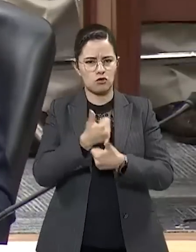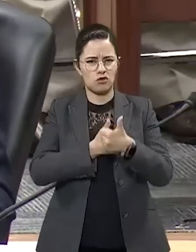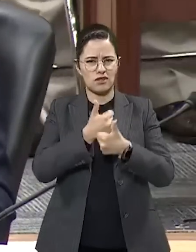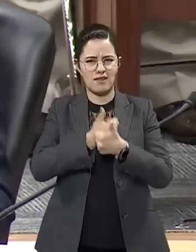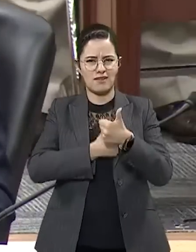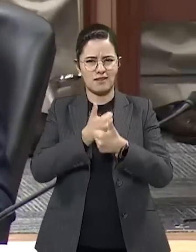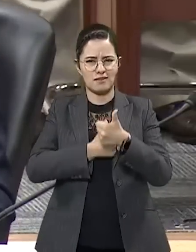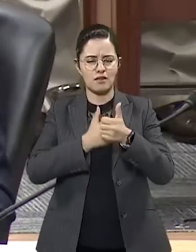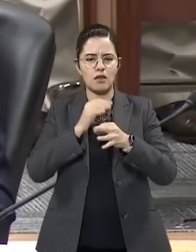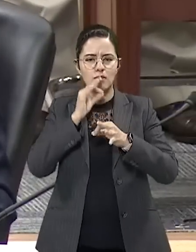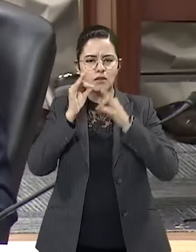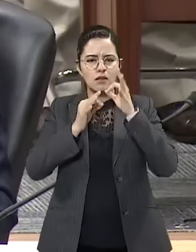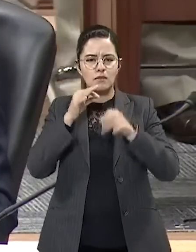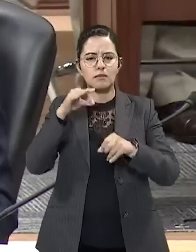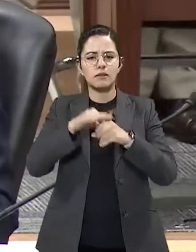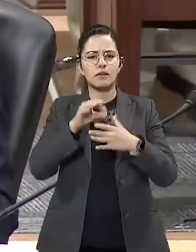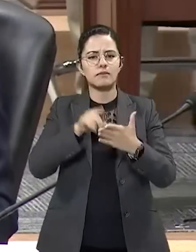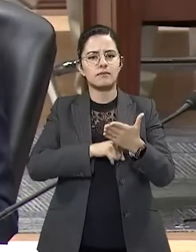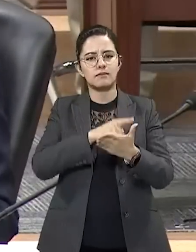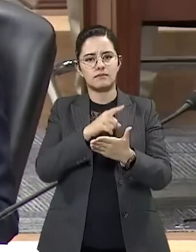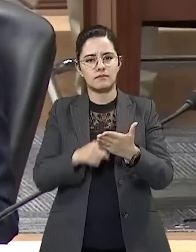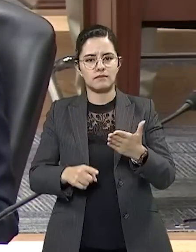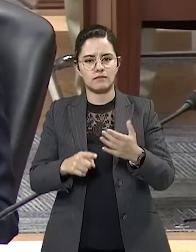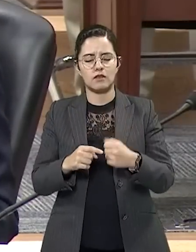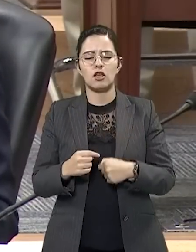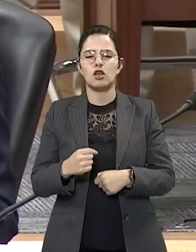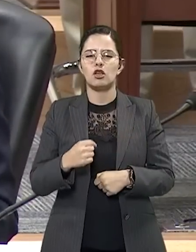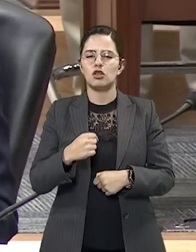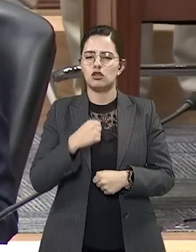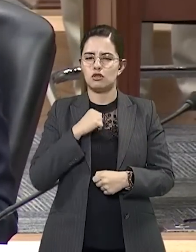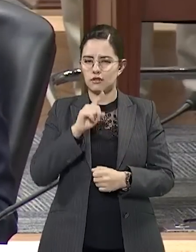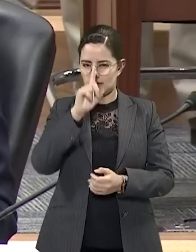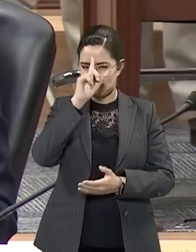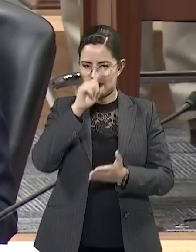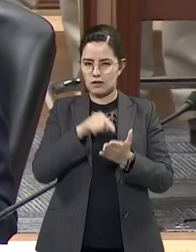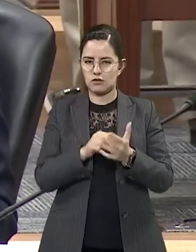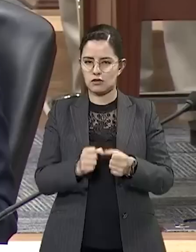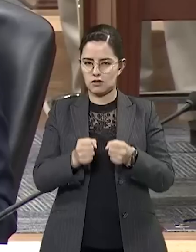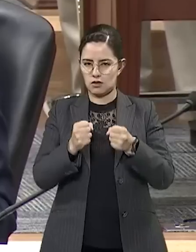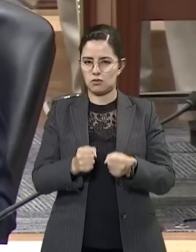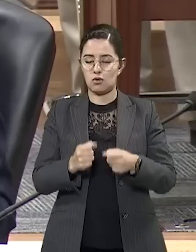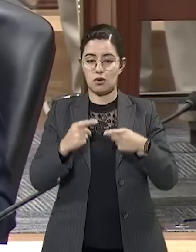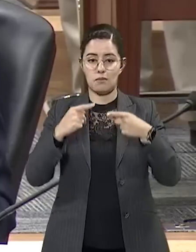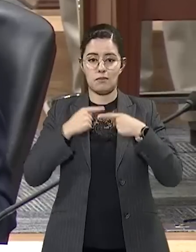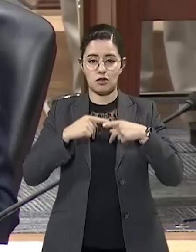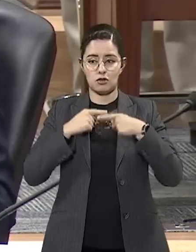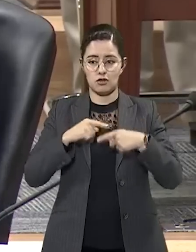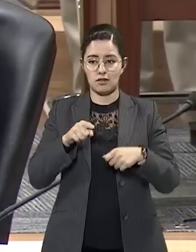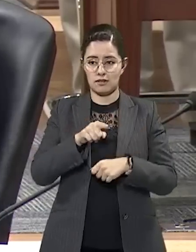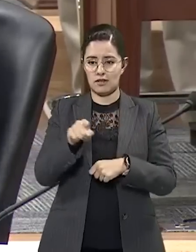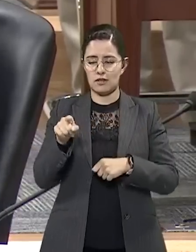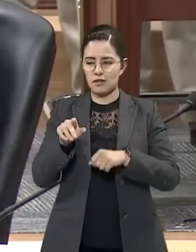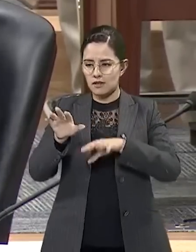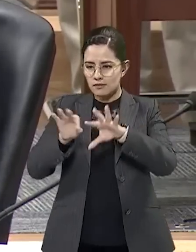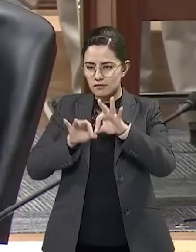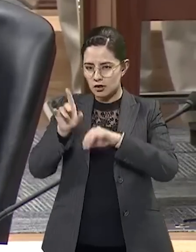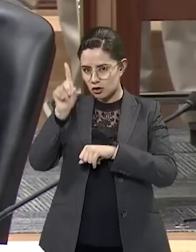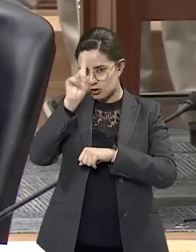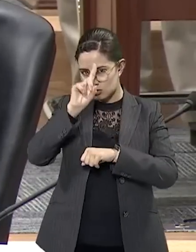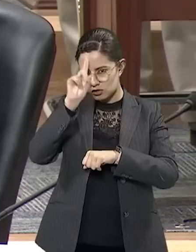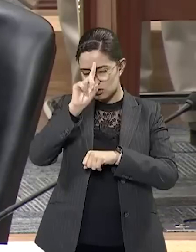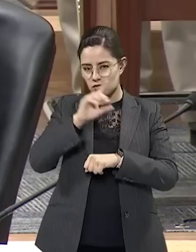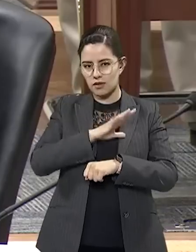obtención del sufragio popular estoy cierto que quienes continuarán en este consejo general lo harán para